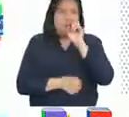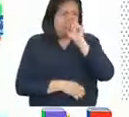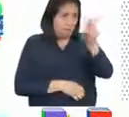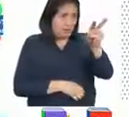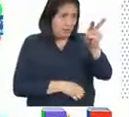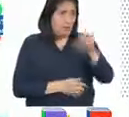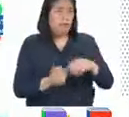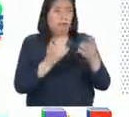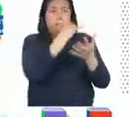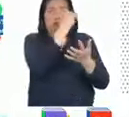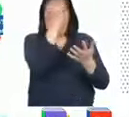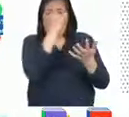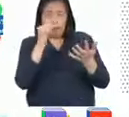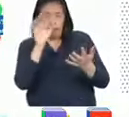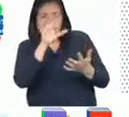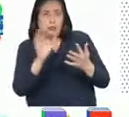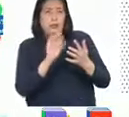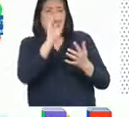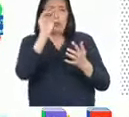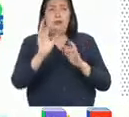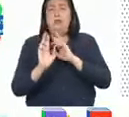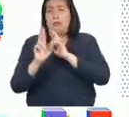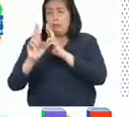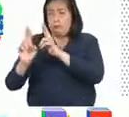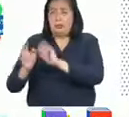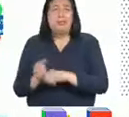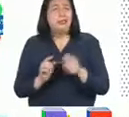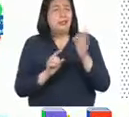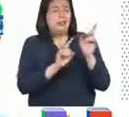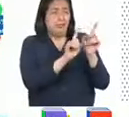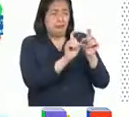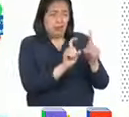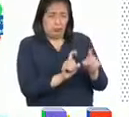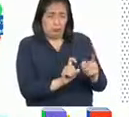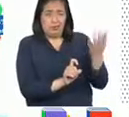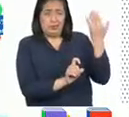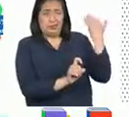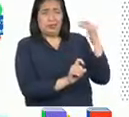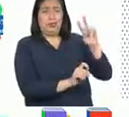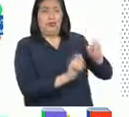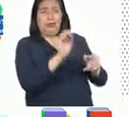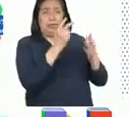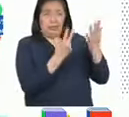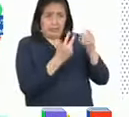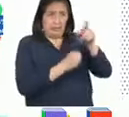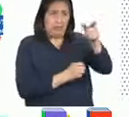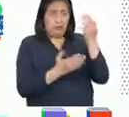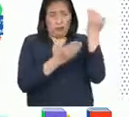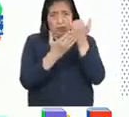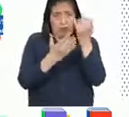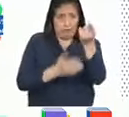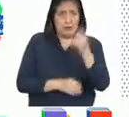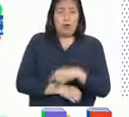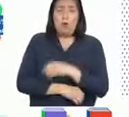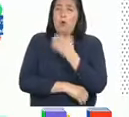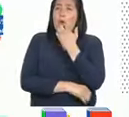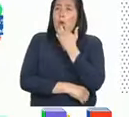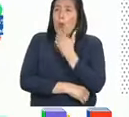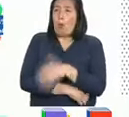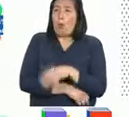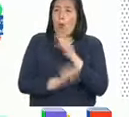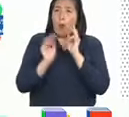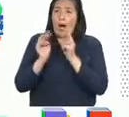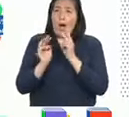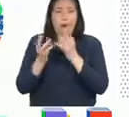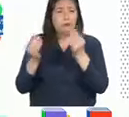una infografía que presenta algunos resultados del censo de 2017 por medio de los gráficos. ¡Wow! Aparecen